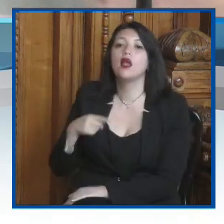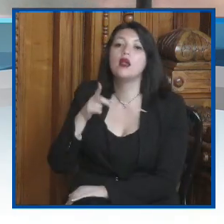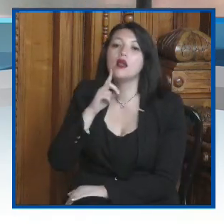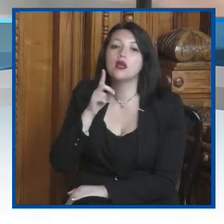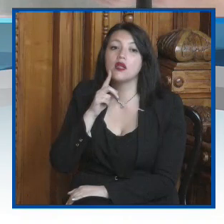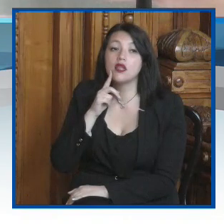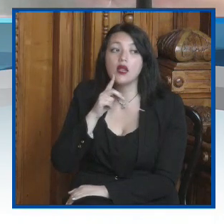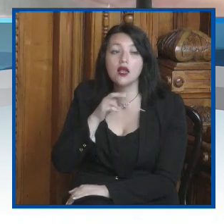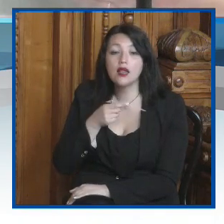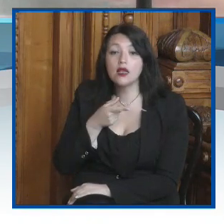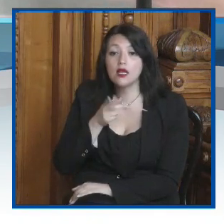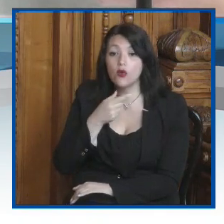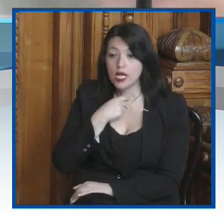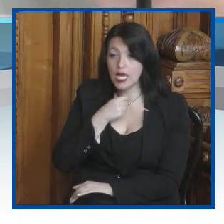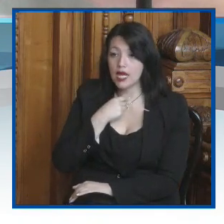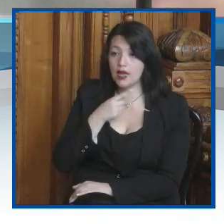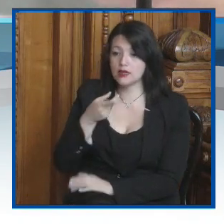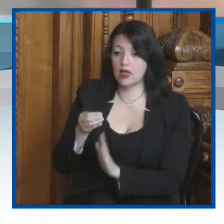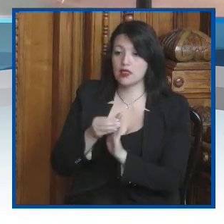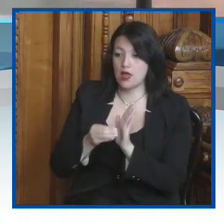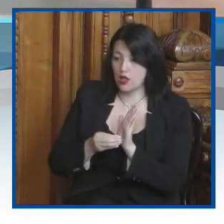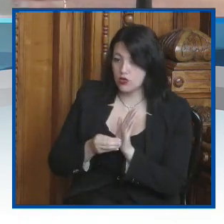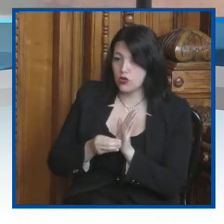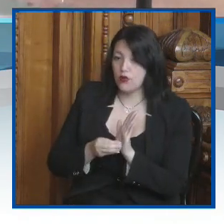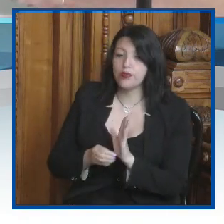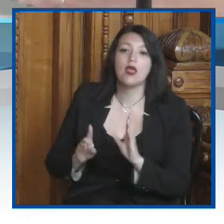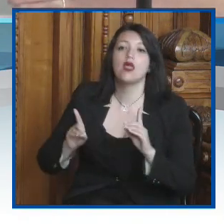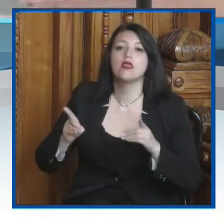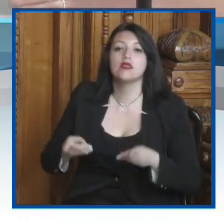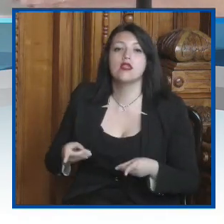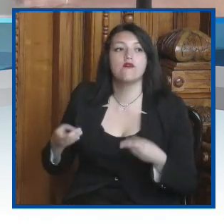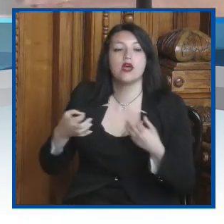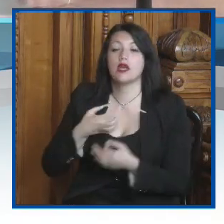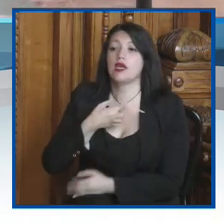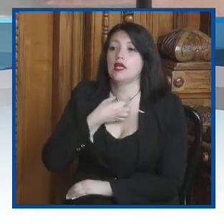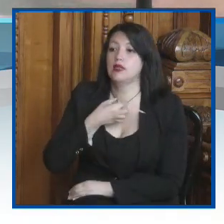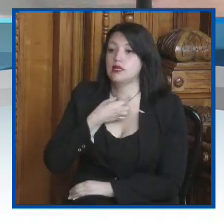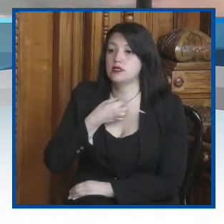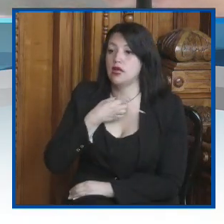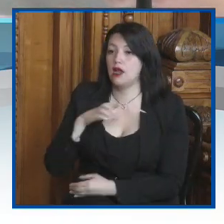ese dato, más allá de garantizar el acceso a la información activa,